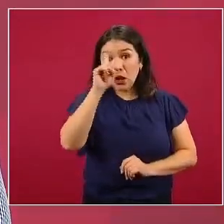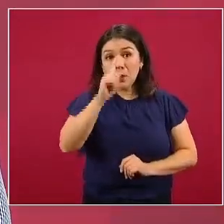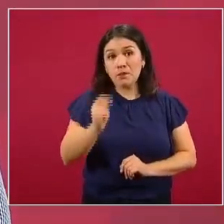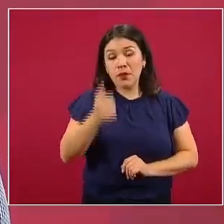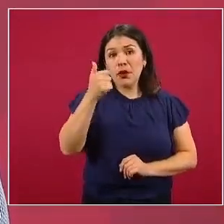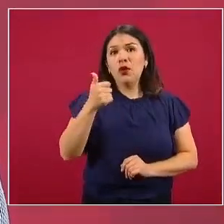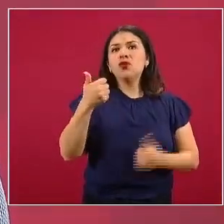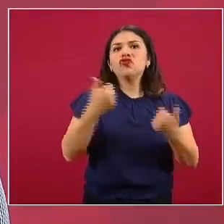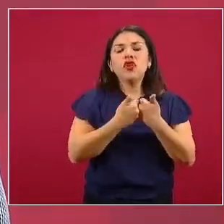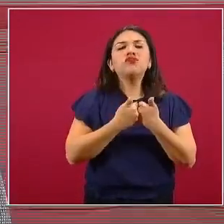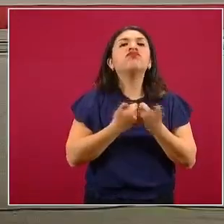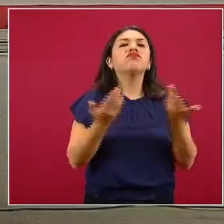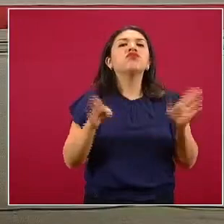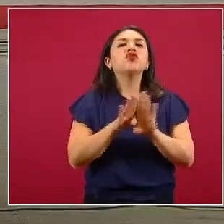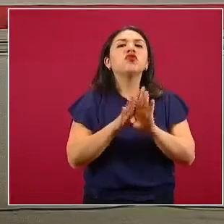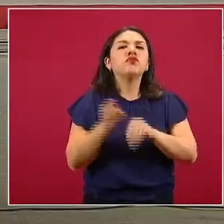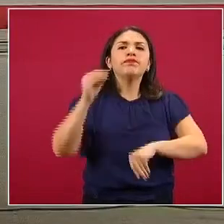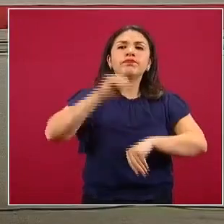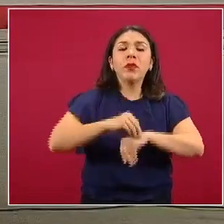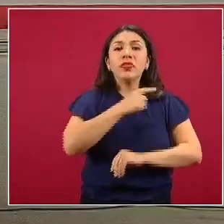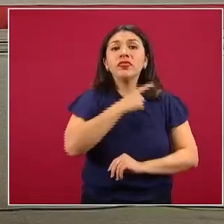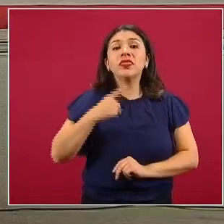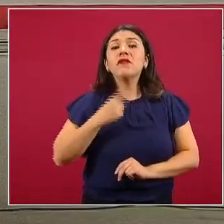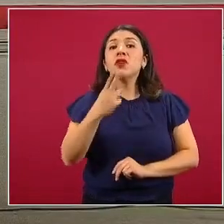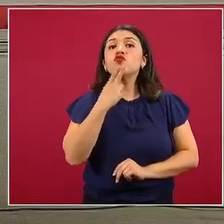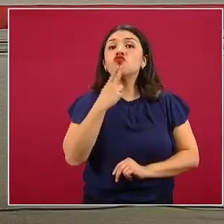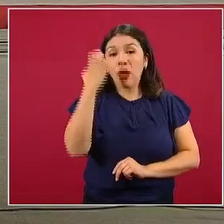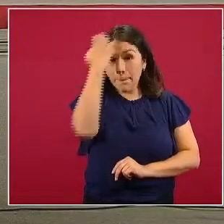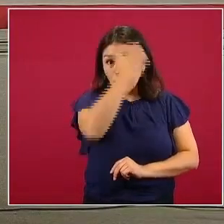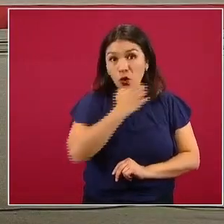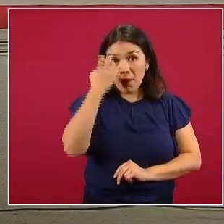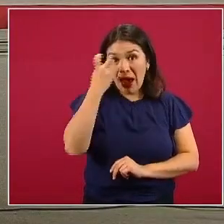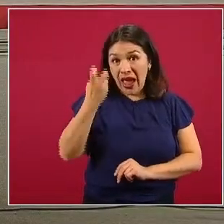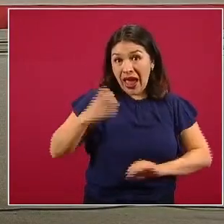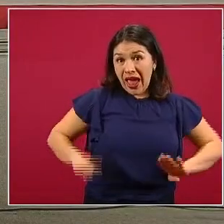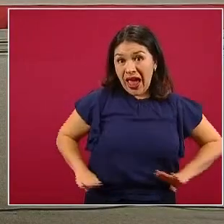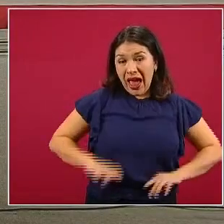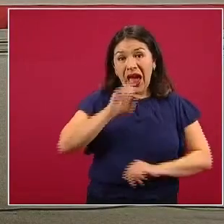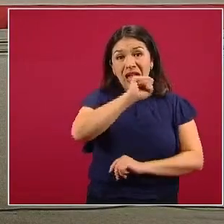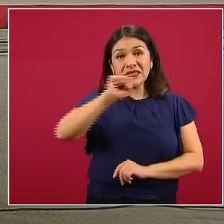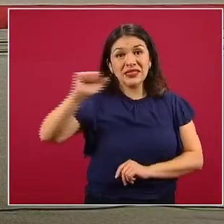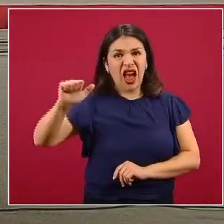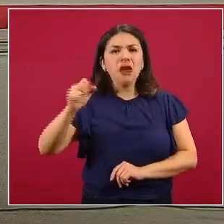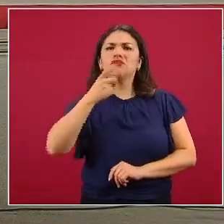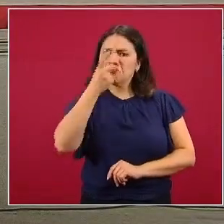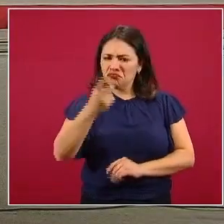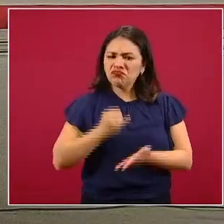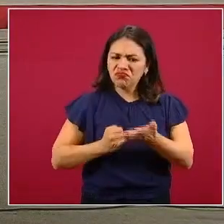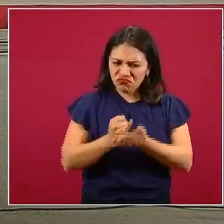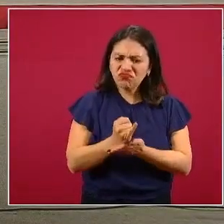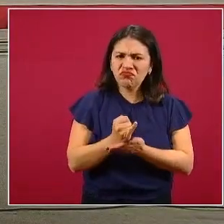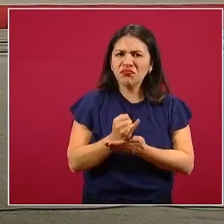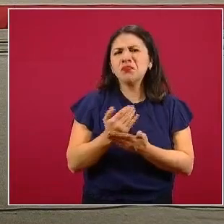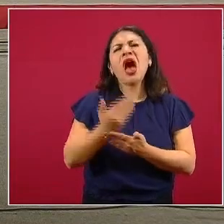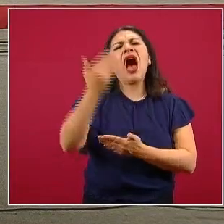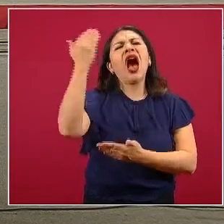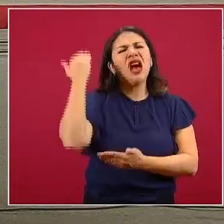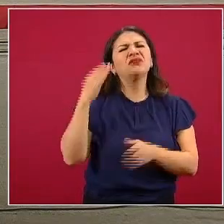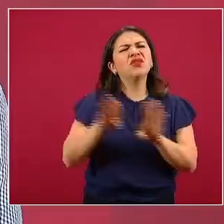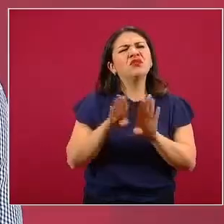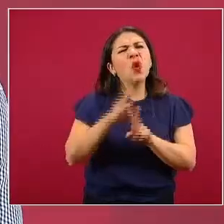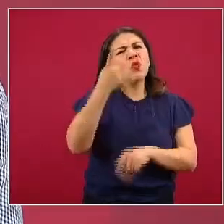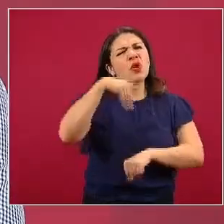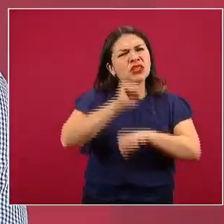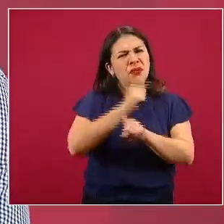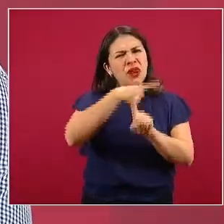determinado a través del posicionamiento para el uso de estas pruebas antigénicas que la Secretaría de Salud Federal emitió ya hace semana